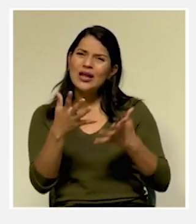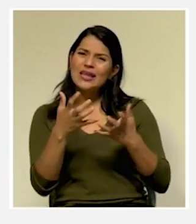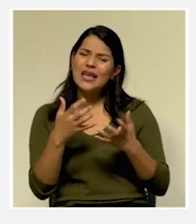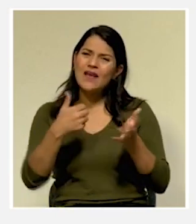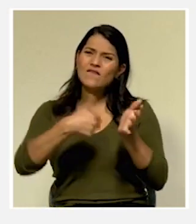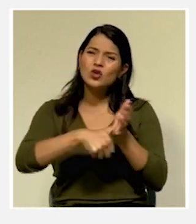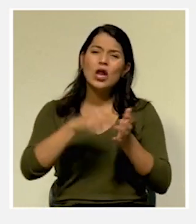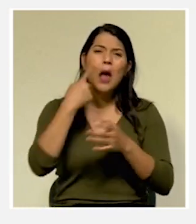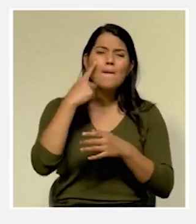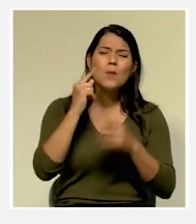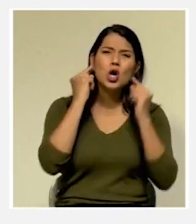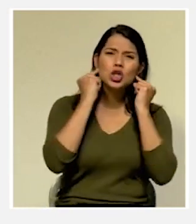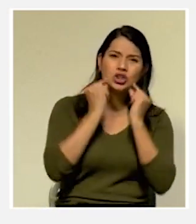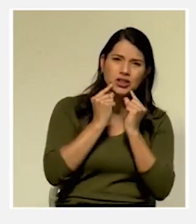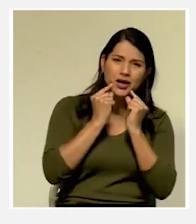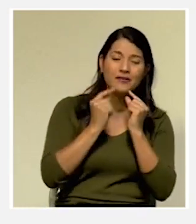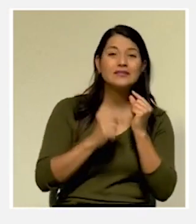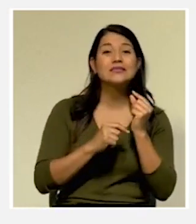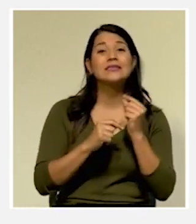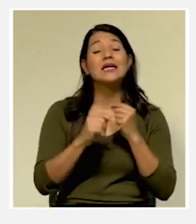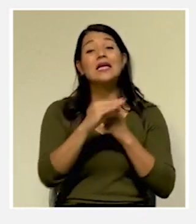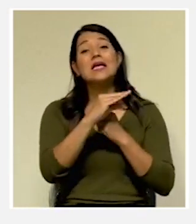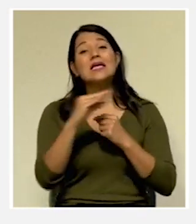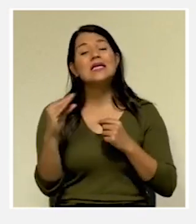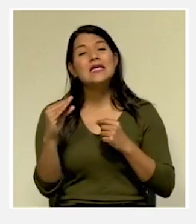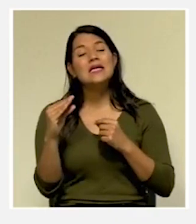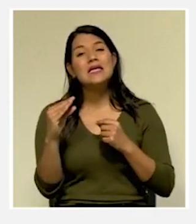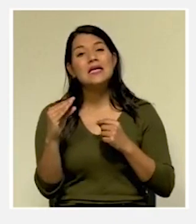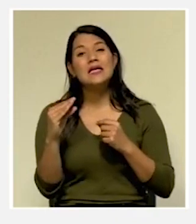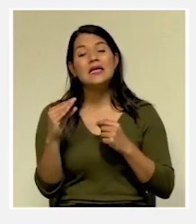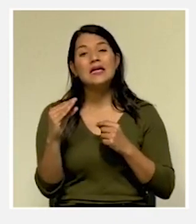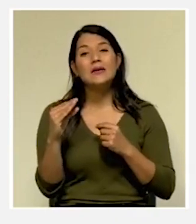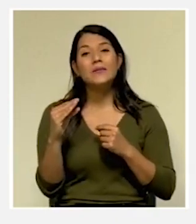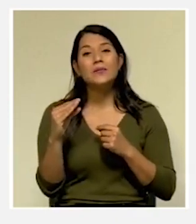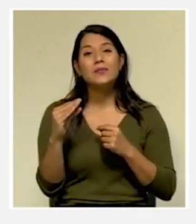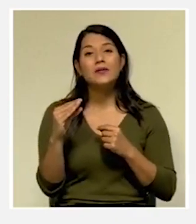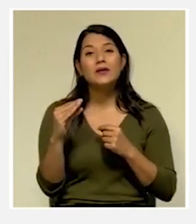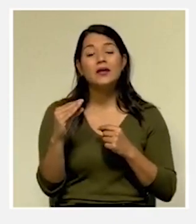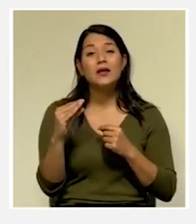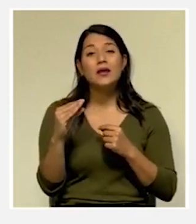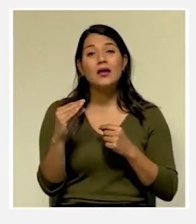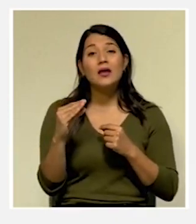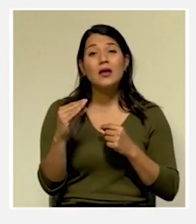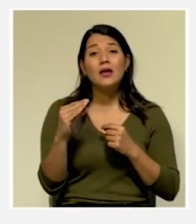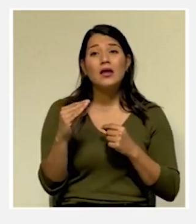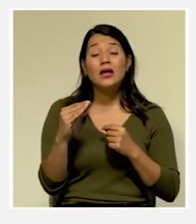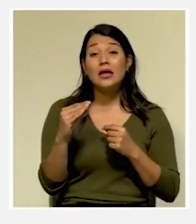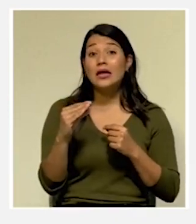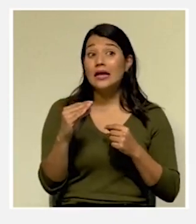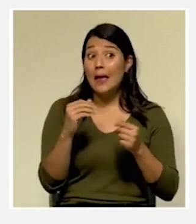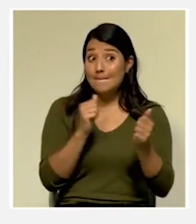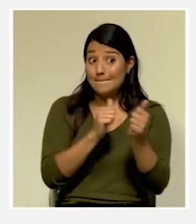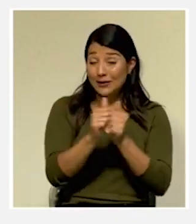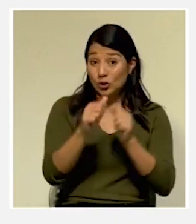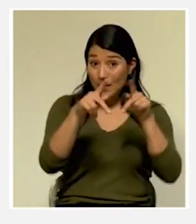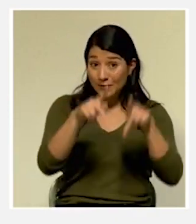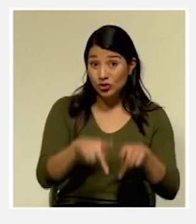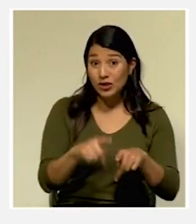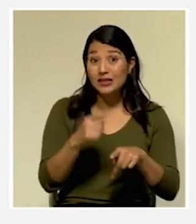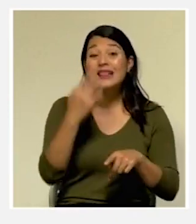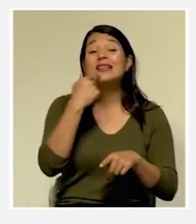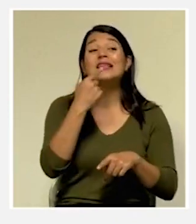Rodrigo Chávez? Y la decisión más importante es porque votaría en contra de José María